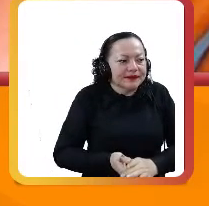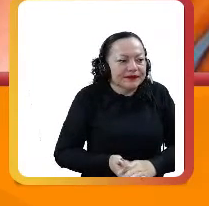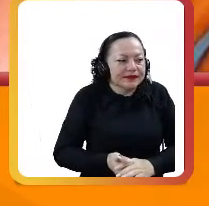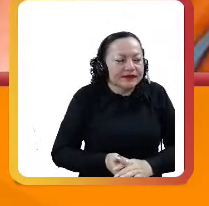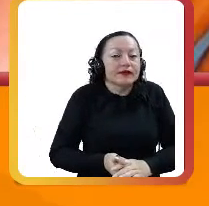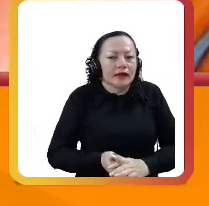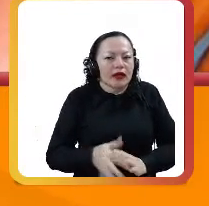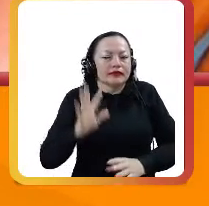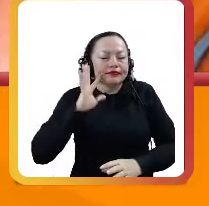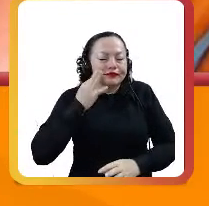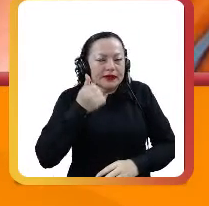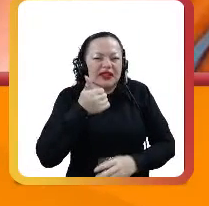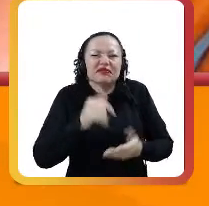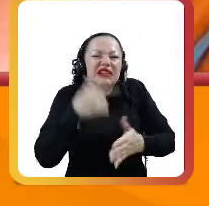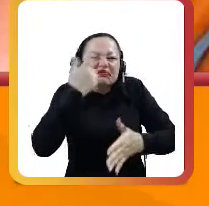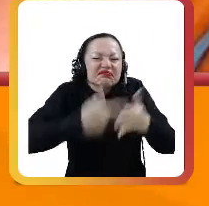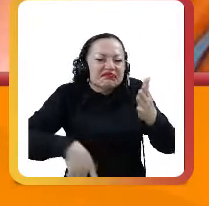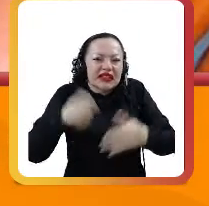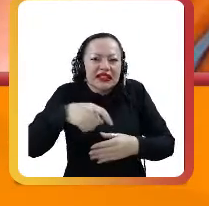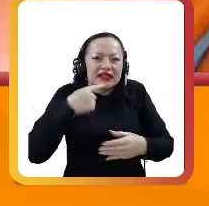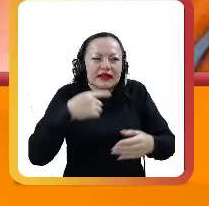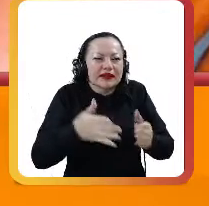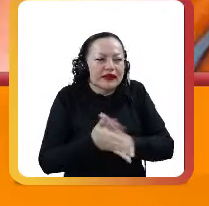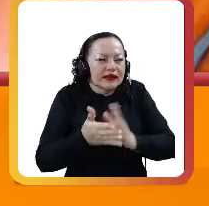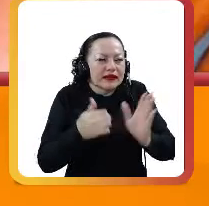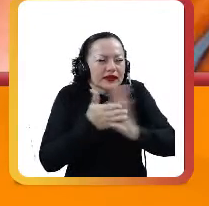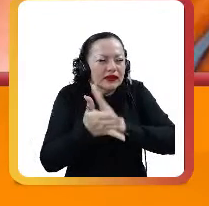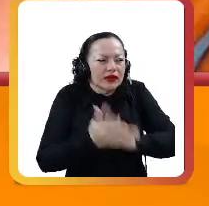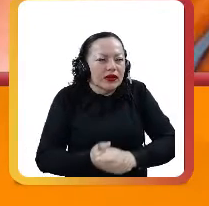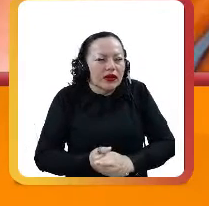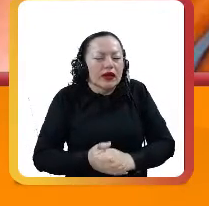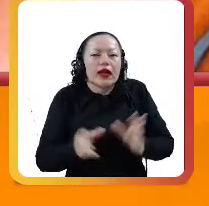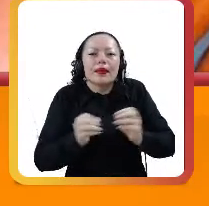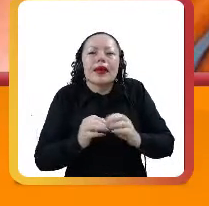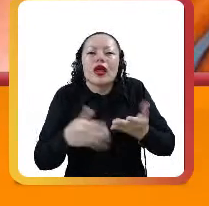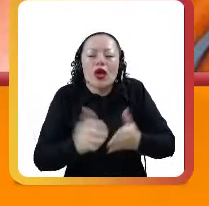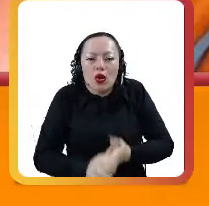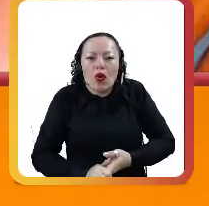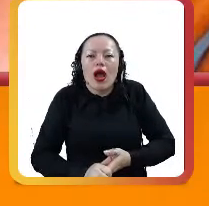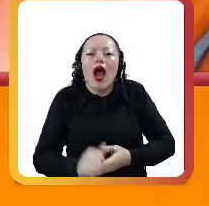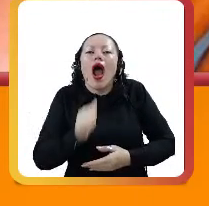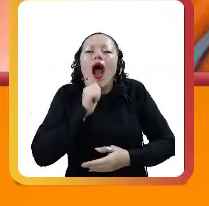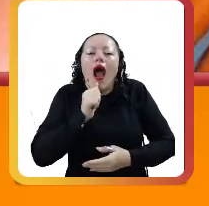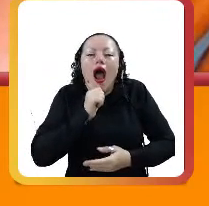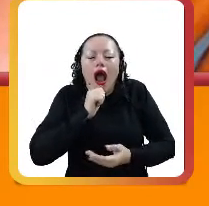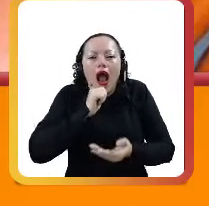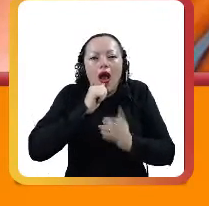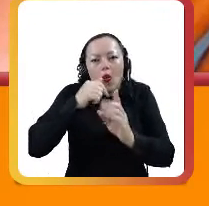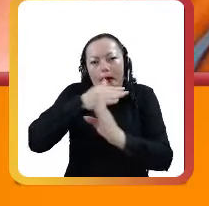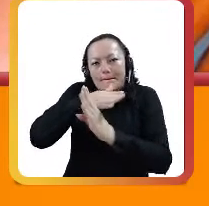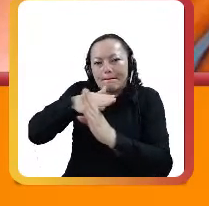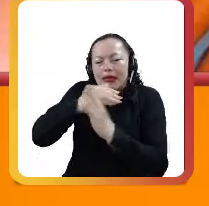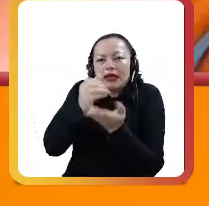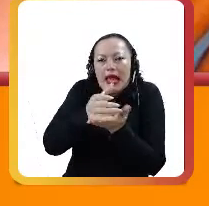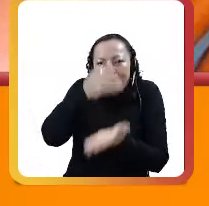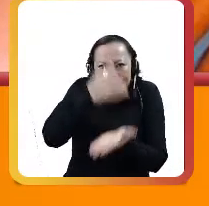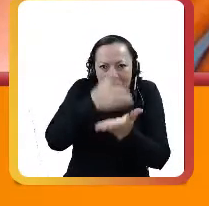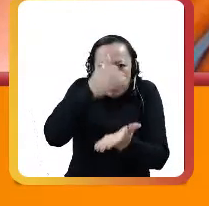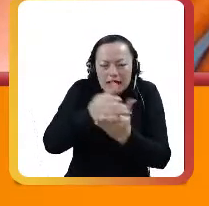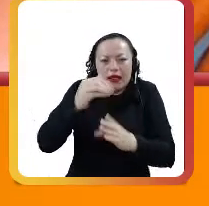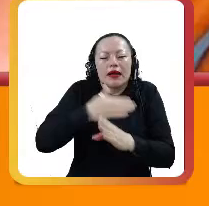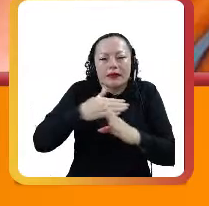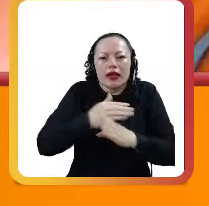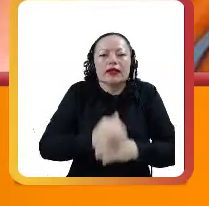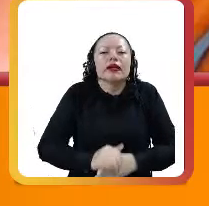Entonces, bueno, ¿qué necesitaremos? Los ingredientes que vamos a necesitar es medio vaso de agua, 6 cucharadas de jugo de